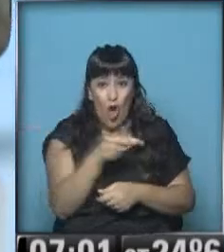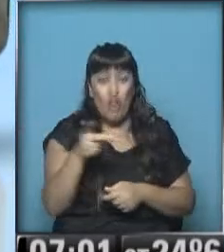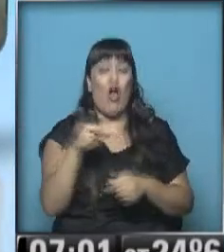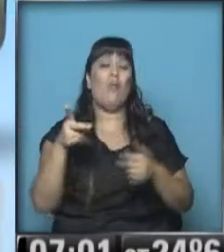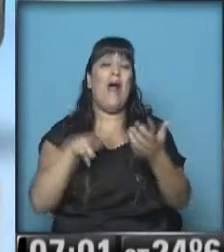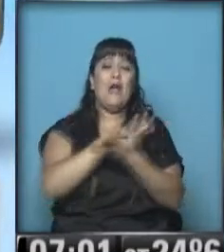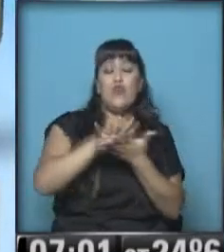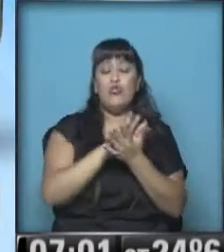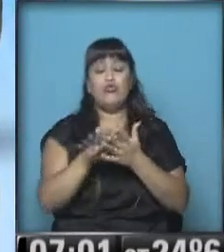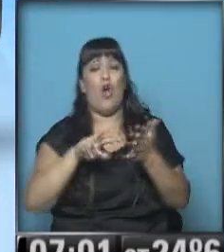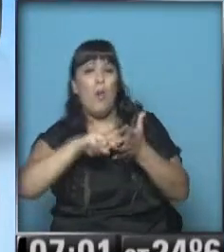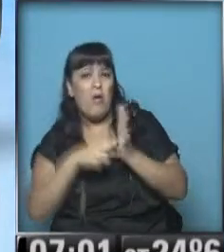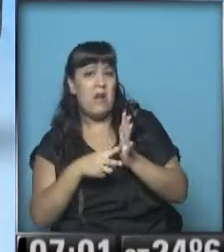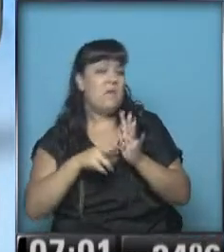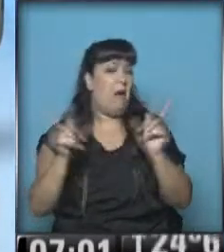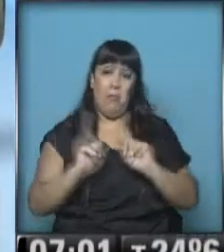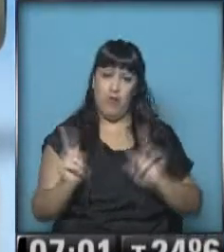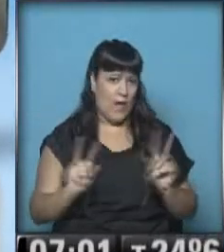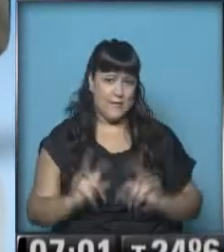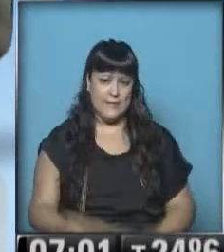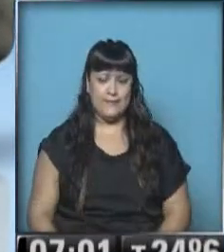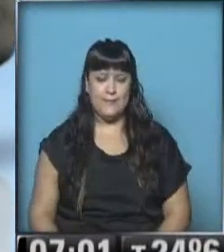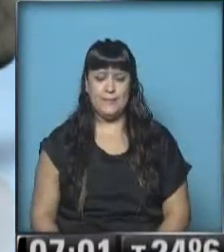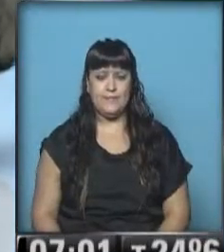de la crisis iniciada en 2008.